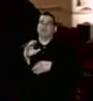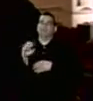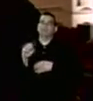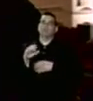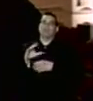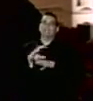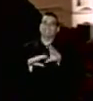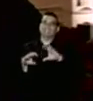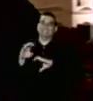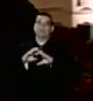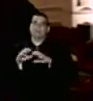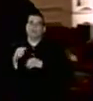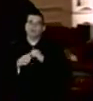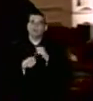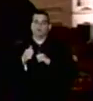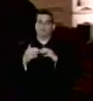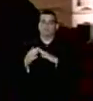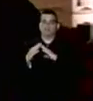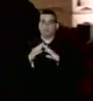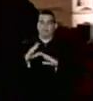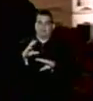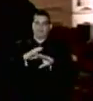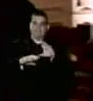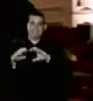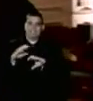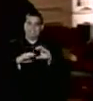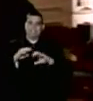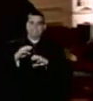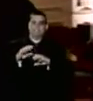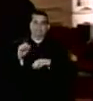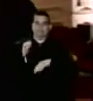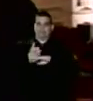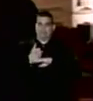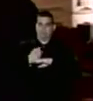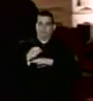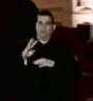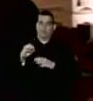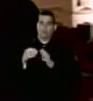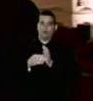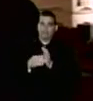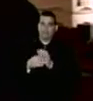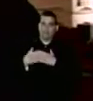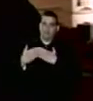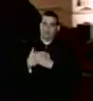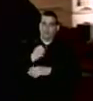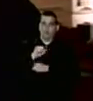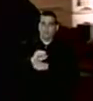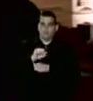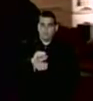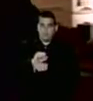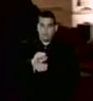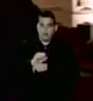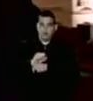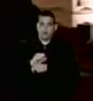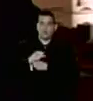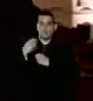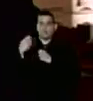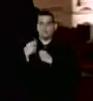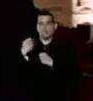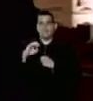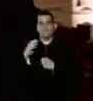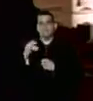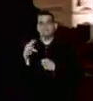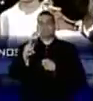para dar paso a la construcción de la ciudad de la ciencia que se proyecta genere sobre 40.000 nuevos empleos. Con el reportaje Félix